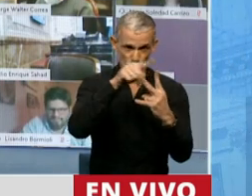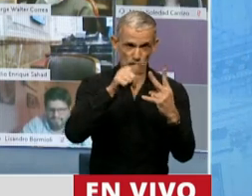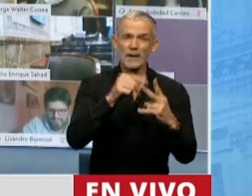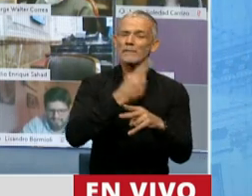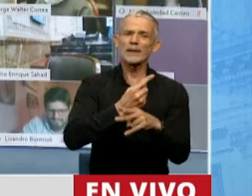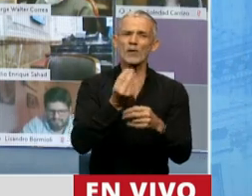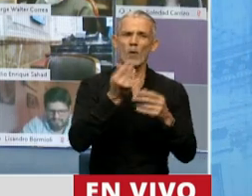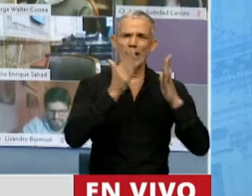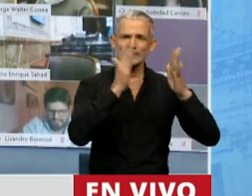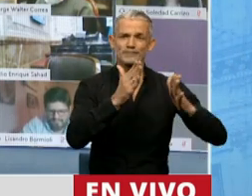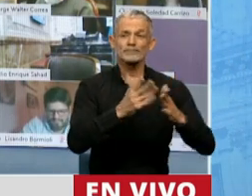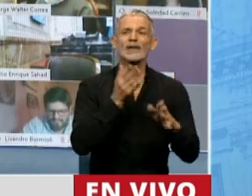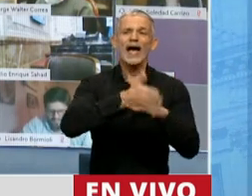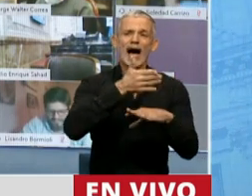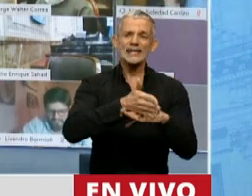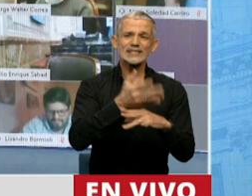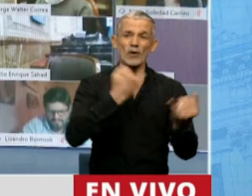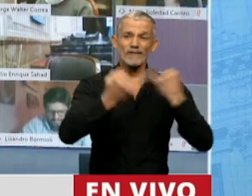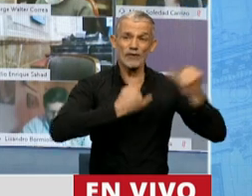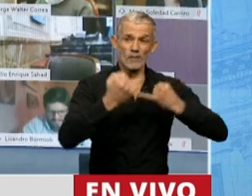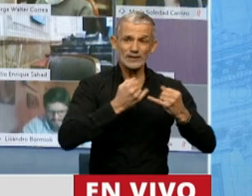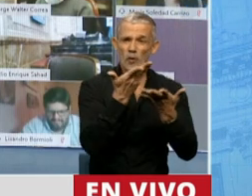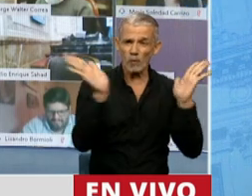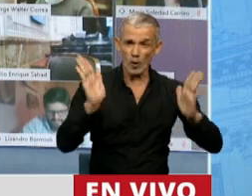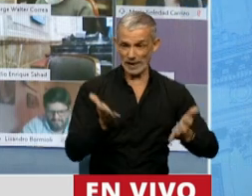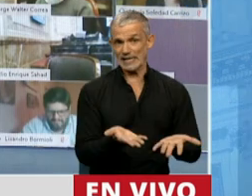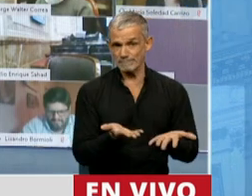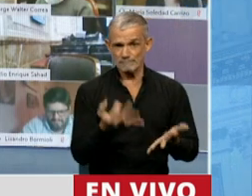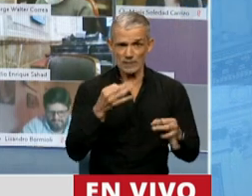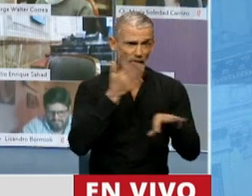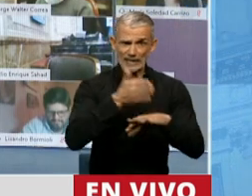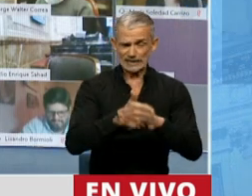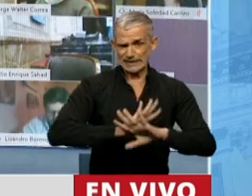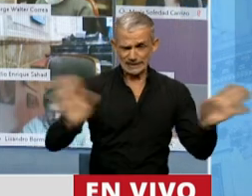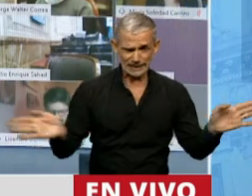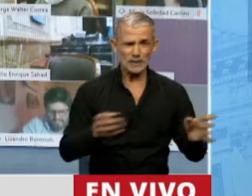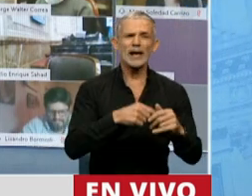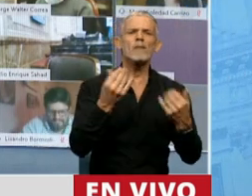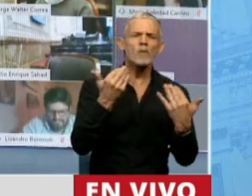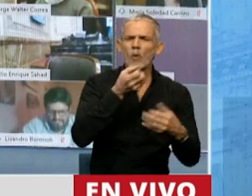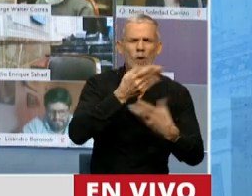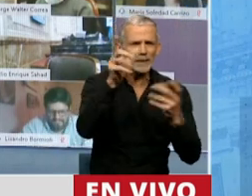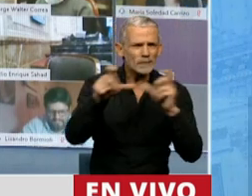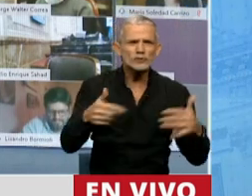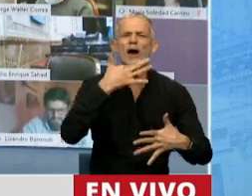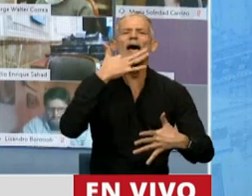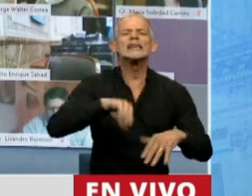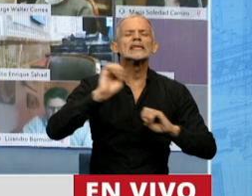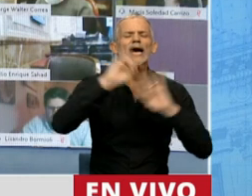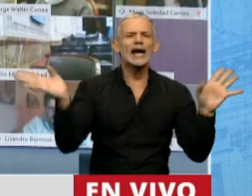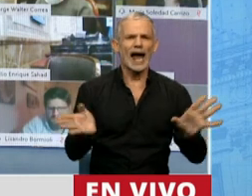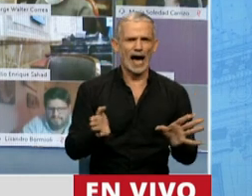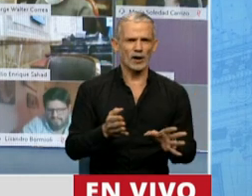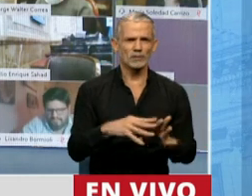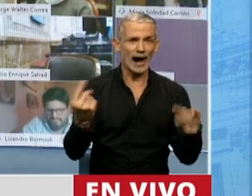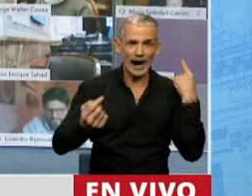el primero el acceso a la información pública que debe ser accesible asequible es decir y